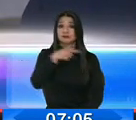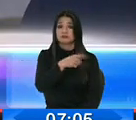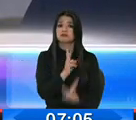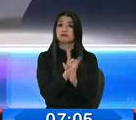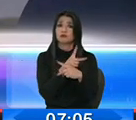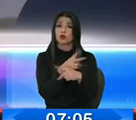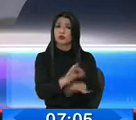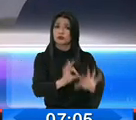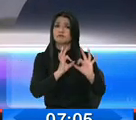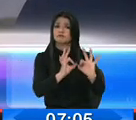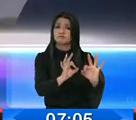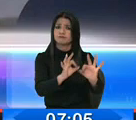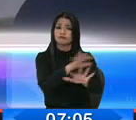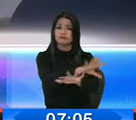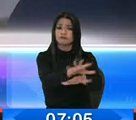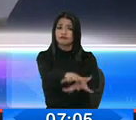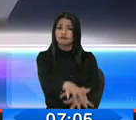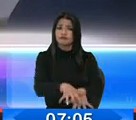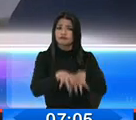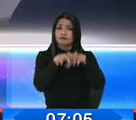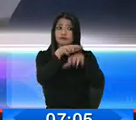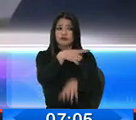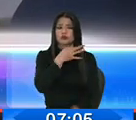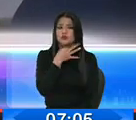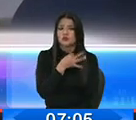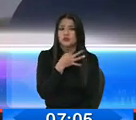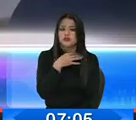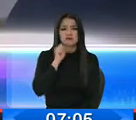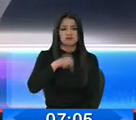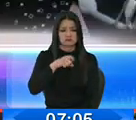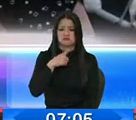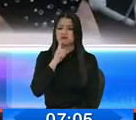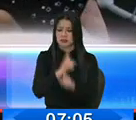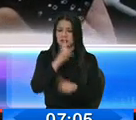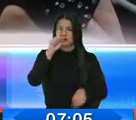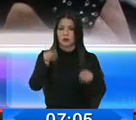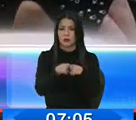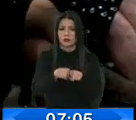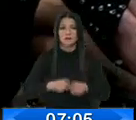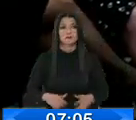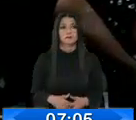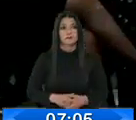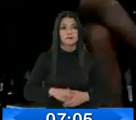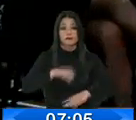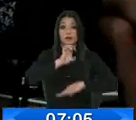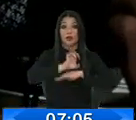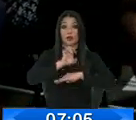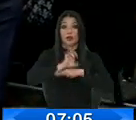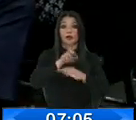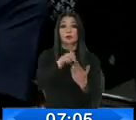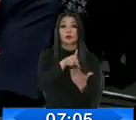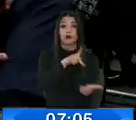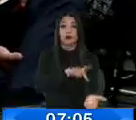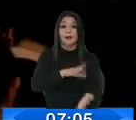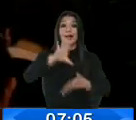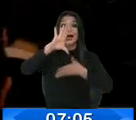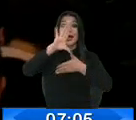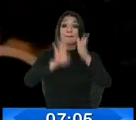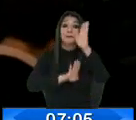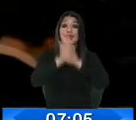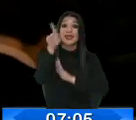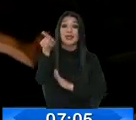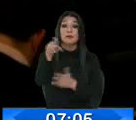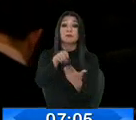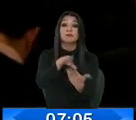producto increíble, lo cultivan y nos gusta lo que hacen, entonces lo haremos. Ecuador ingresará al programa América Crece, un